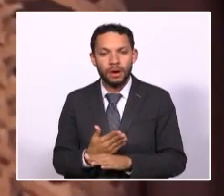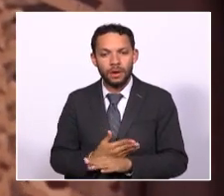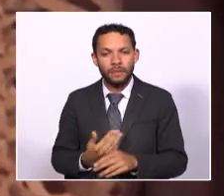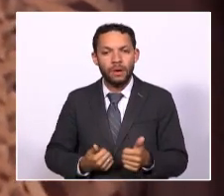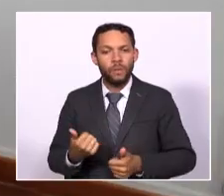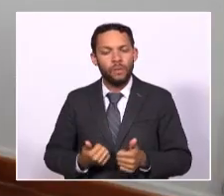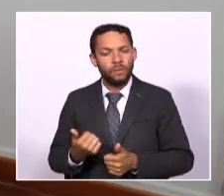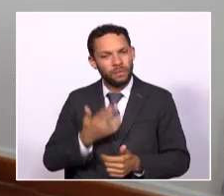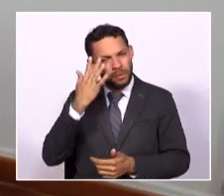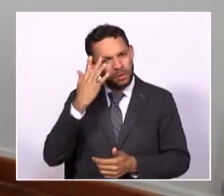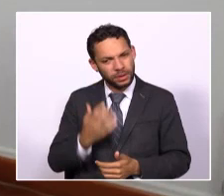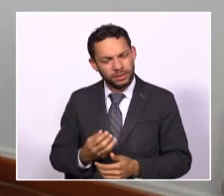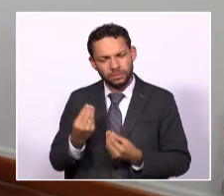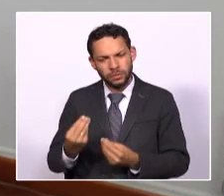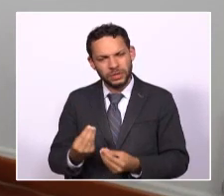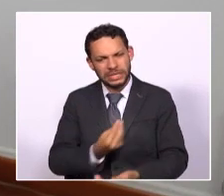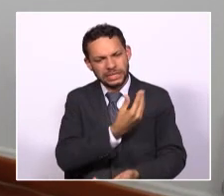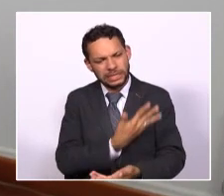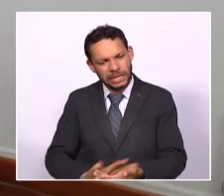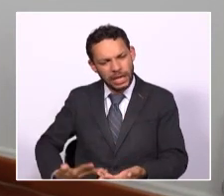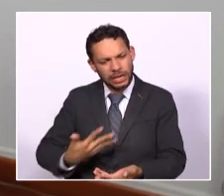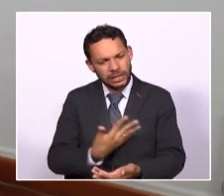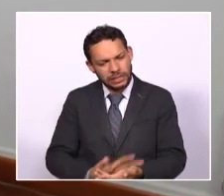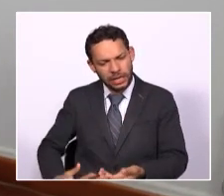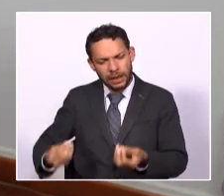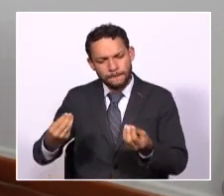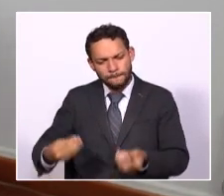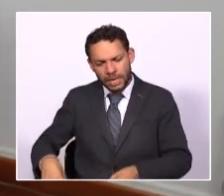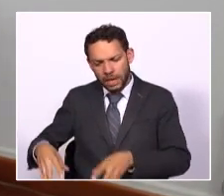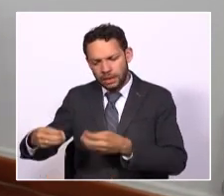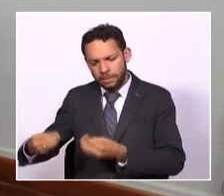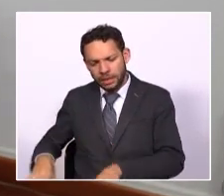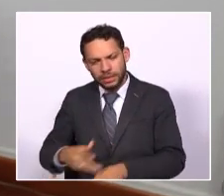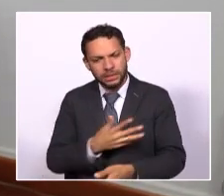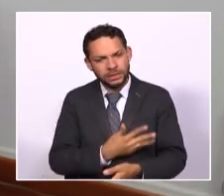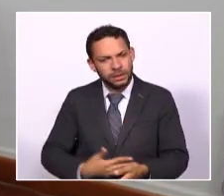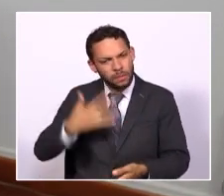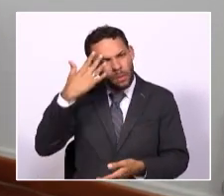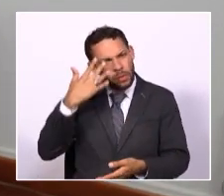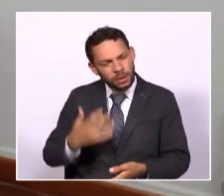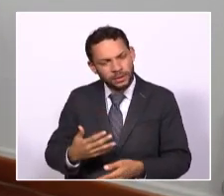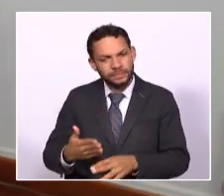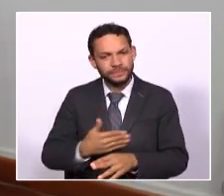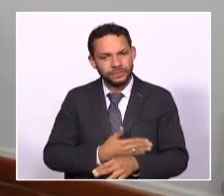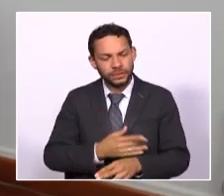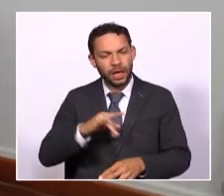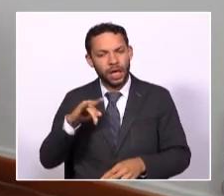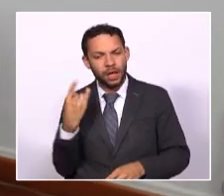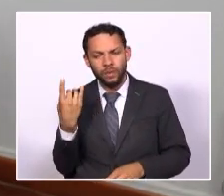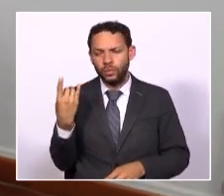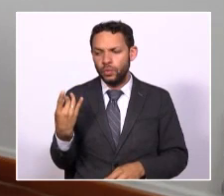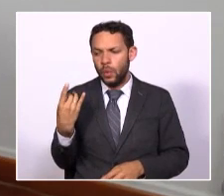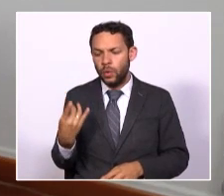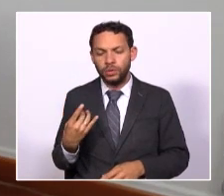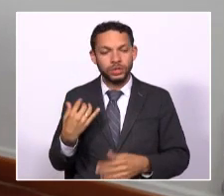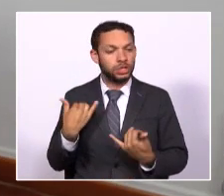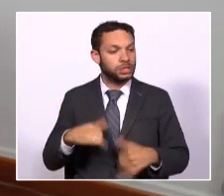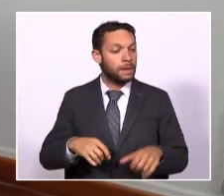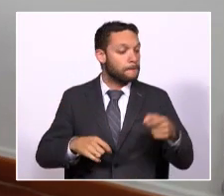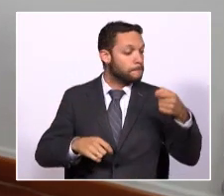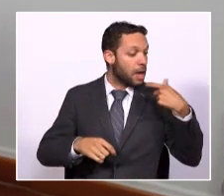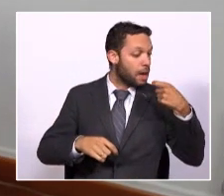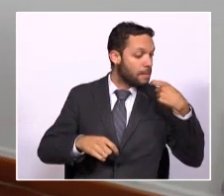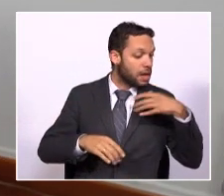sangrado. Y así es el dolor. No es que yo tenga un dolor en las vértebras y en una parte y en la rodilla y me tomo una pastica para el